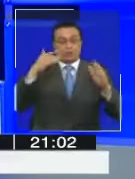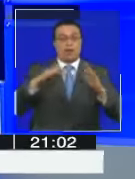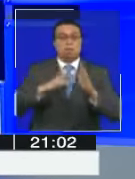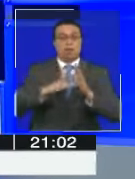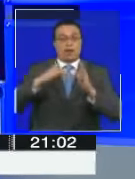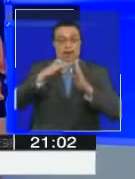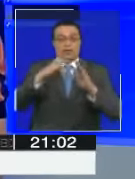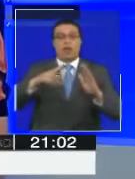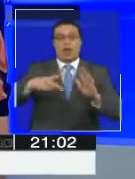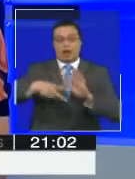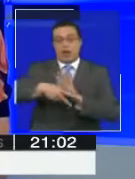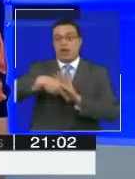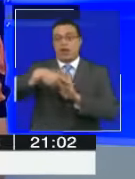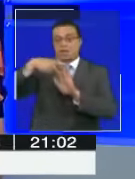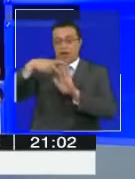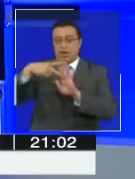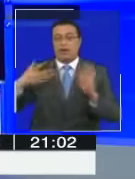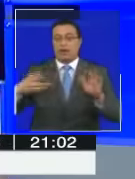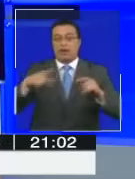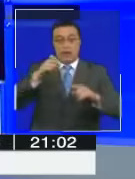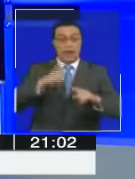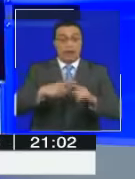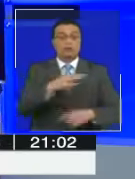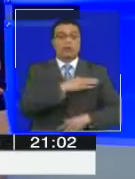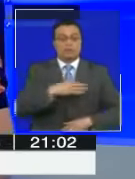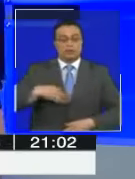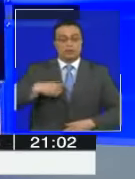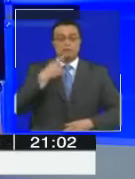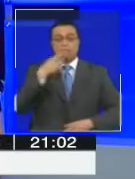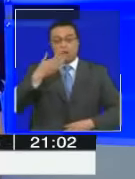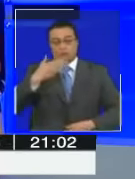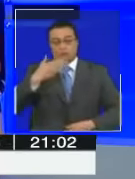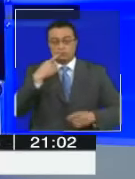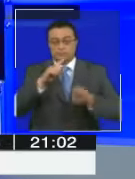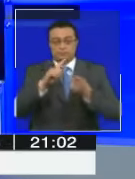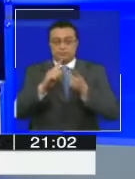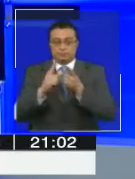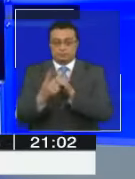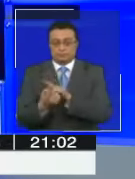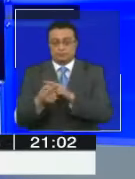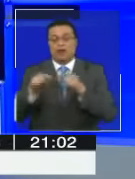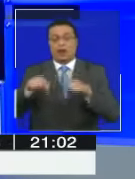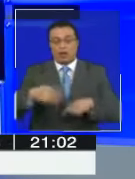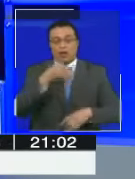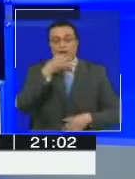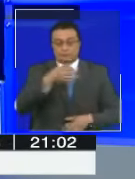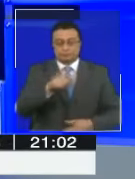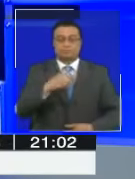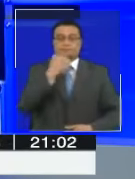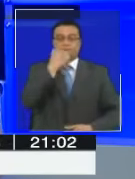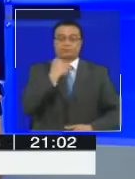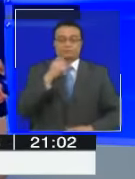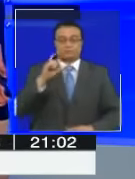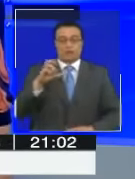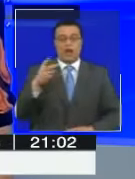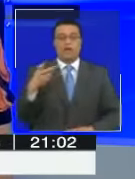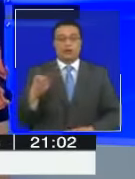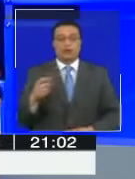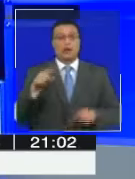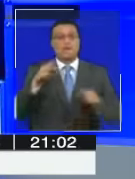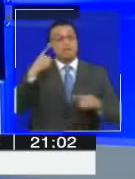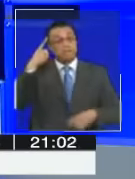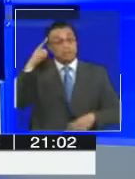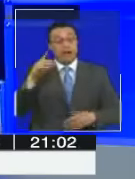altos. Al parecer, el exministro ha variado con el tiempo su percepción y califica su actuar como un error grave. Pero